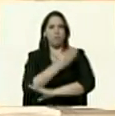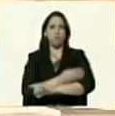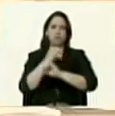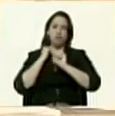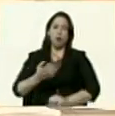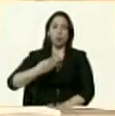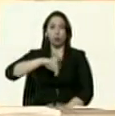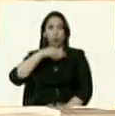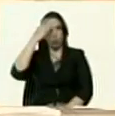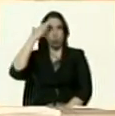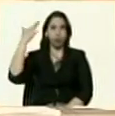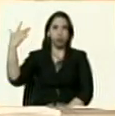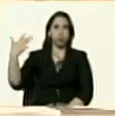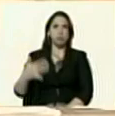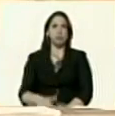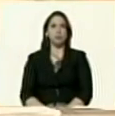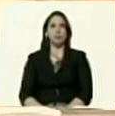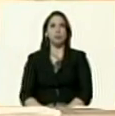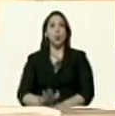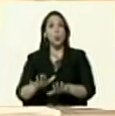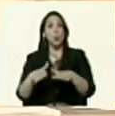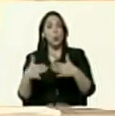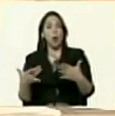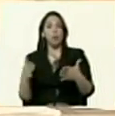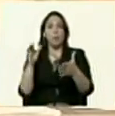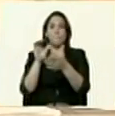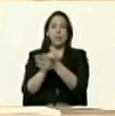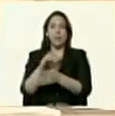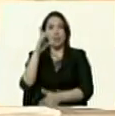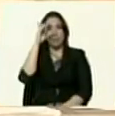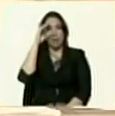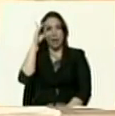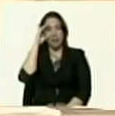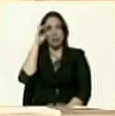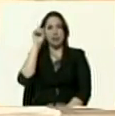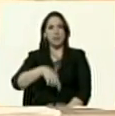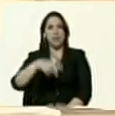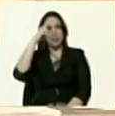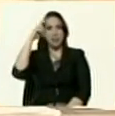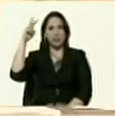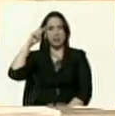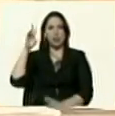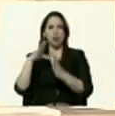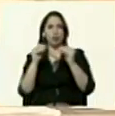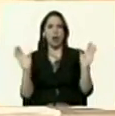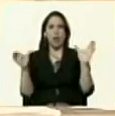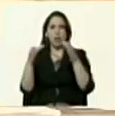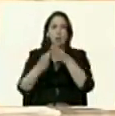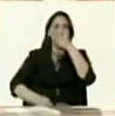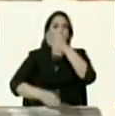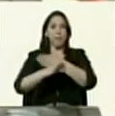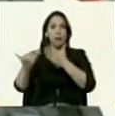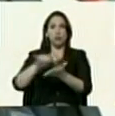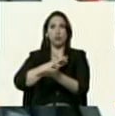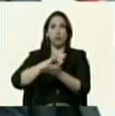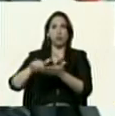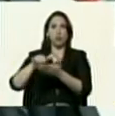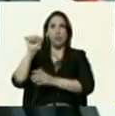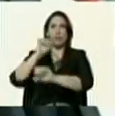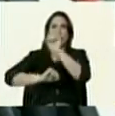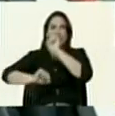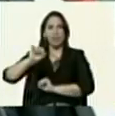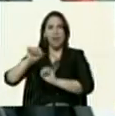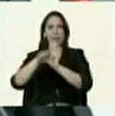soñamos. Cuando la compañera Delcy Rodríguez, el canciller y todo el equipo va a Nueva York, va a defender el derecho a la